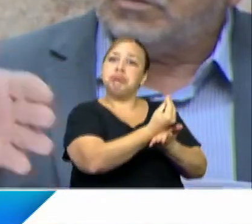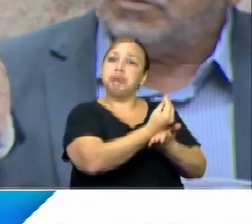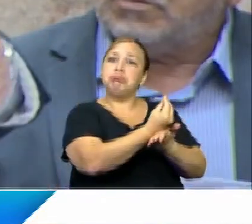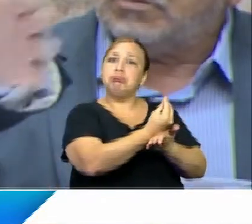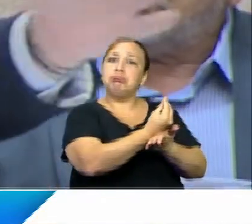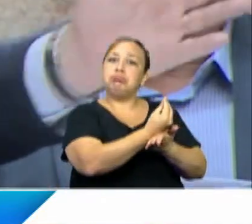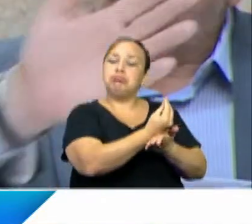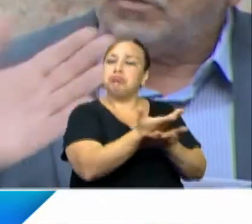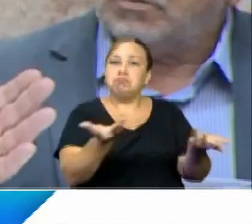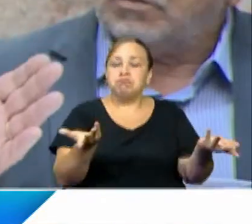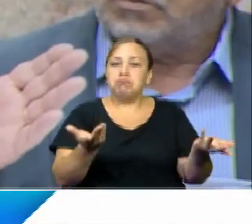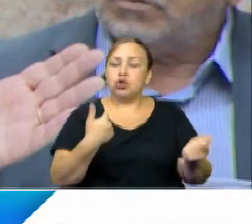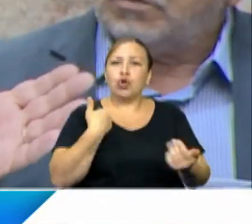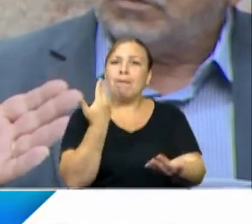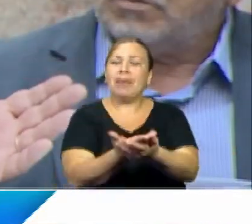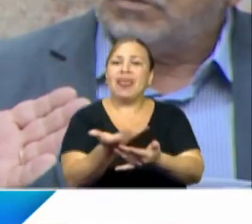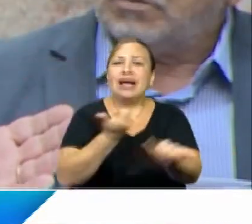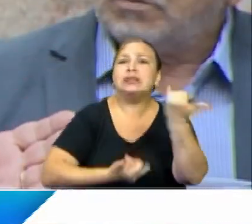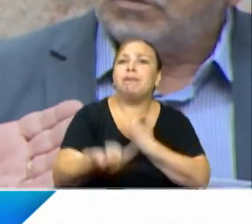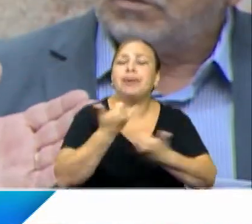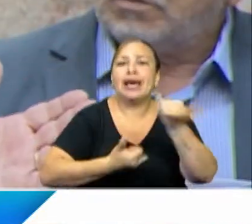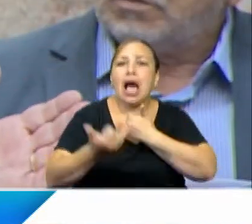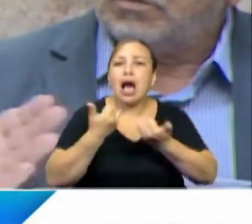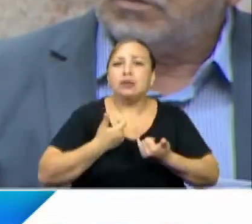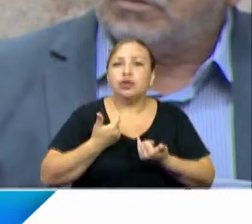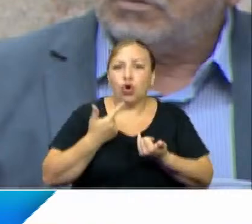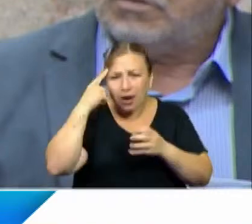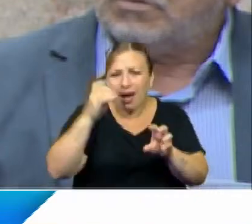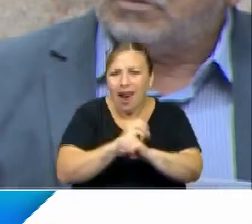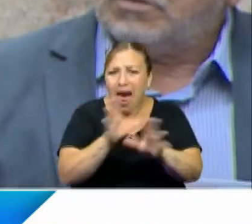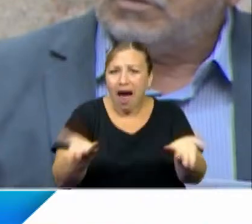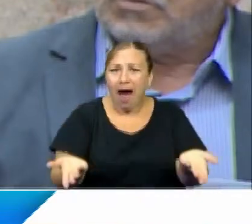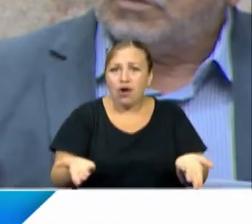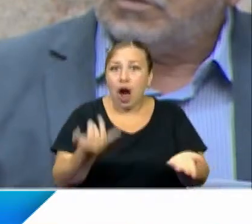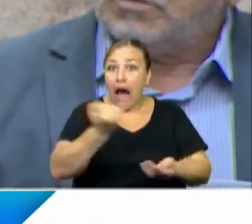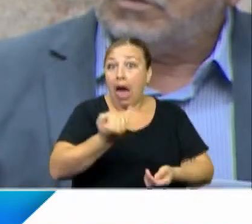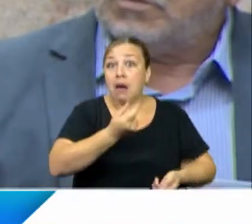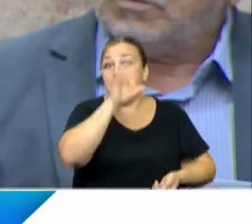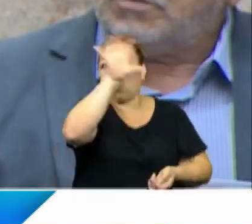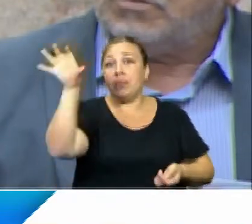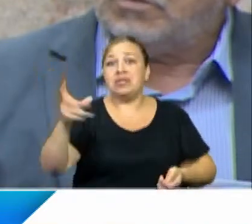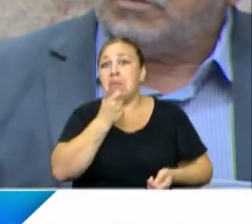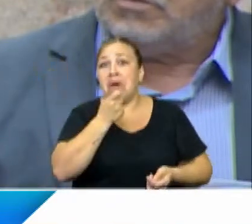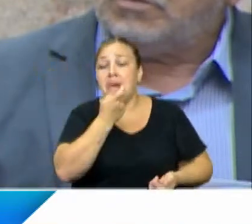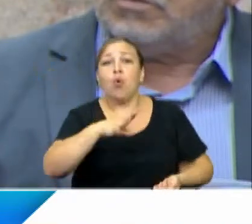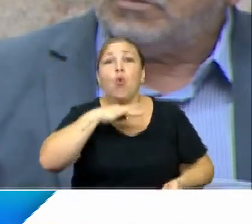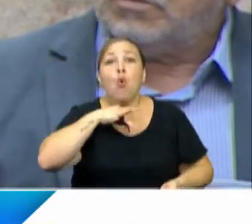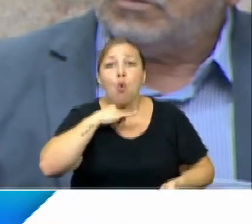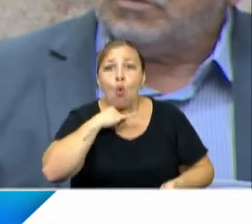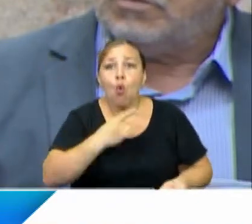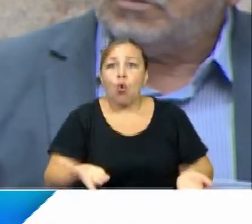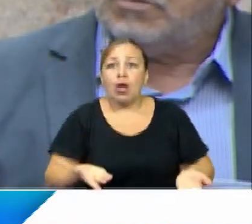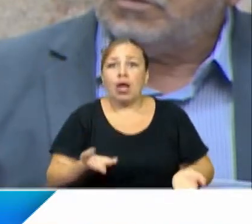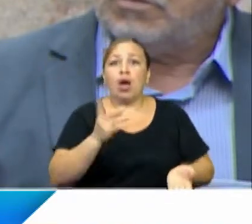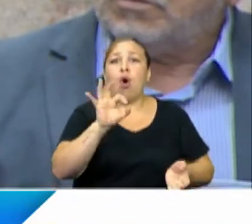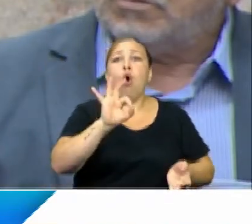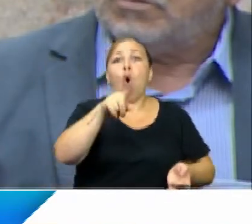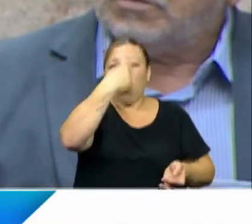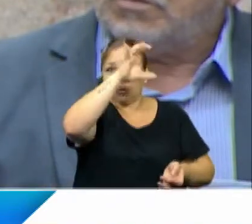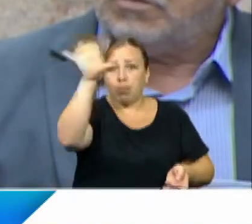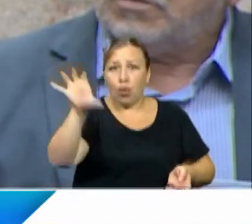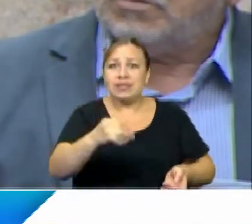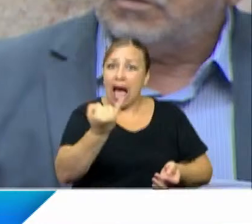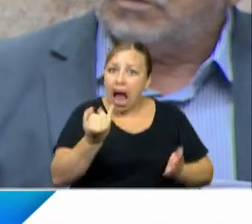Estoy pidiendo una explicación razonable sobre esto. Hay provincias como Jujuy, hay otras provincias que contemplan la